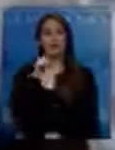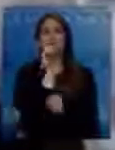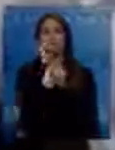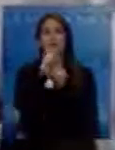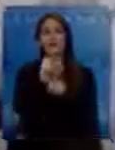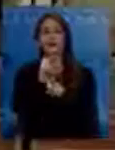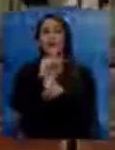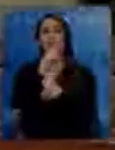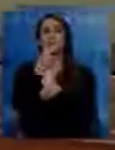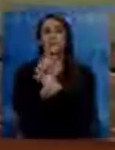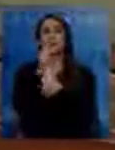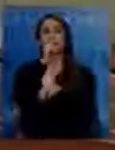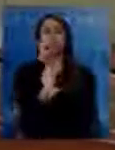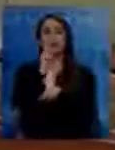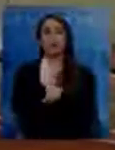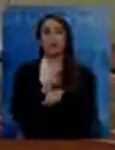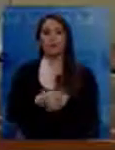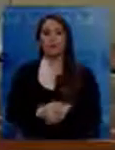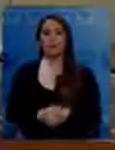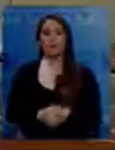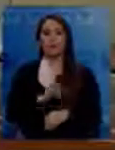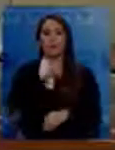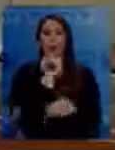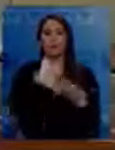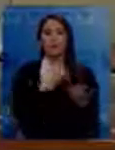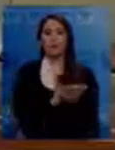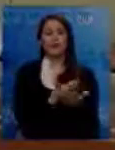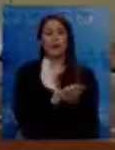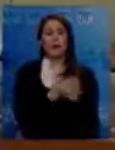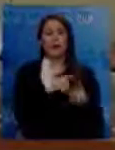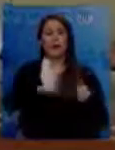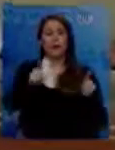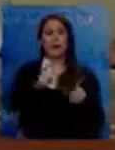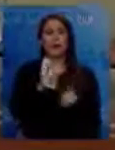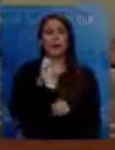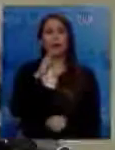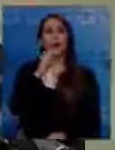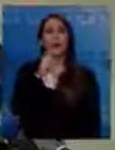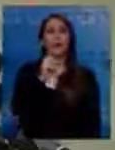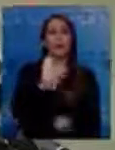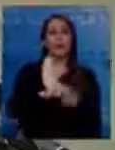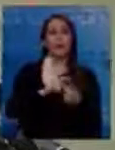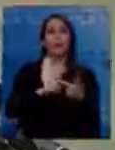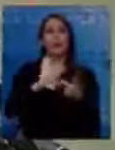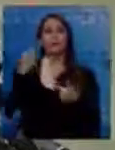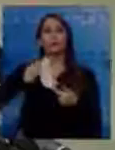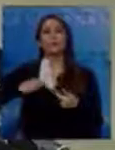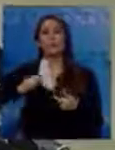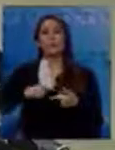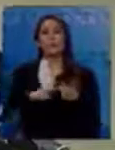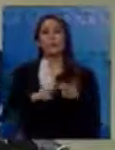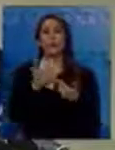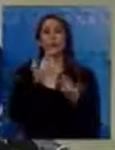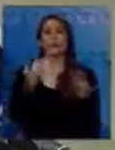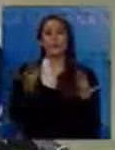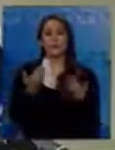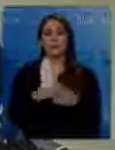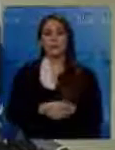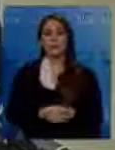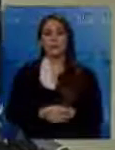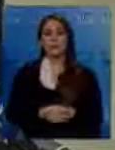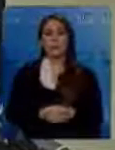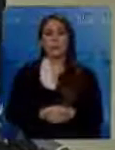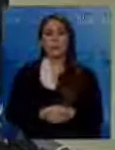al vicerrector. ¿Justifica el pago diferenciado entre bono y sueldos? Cada año y medio un investigador de la universidad recibe el valor de